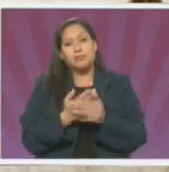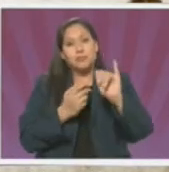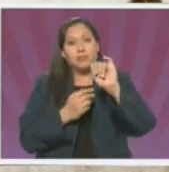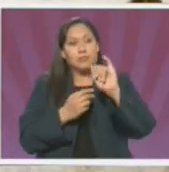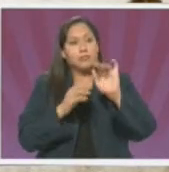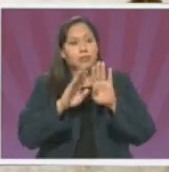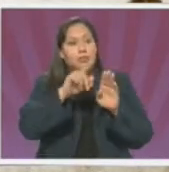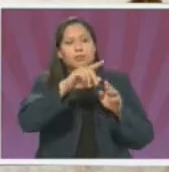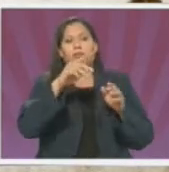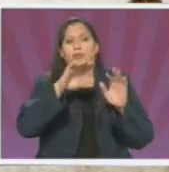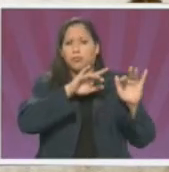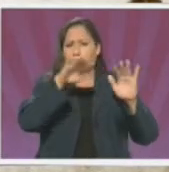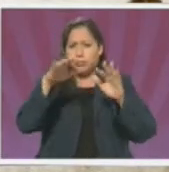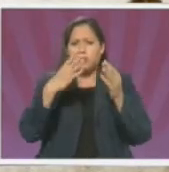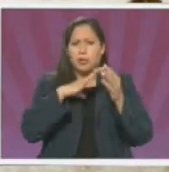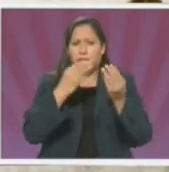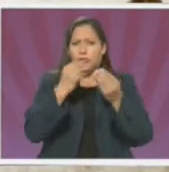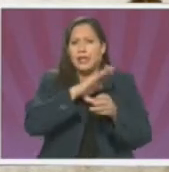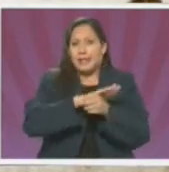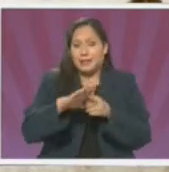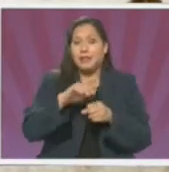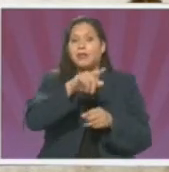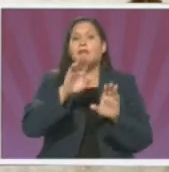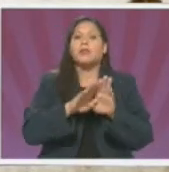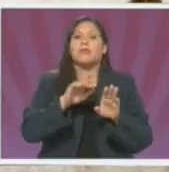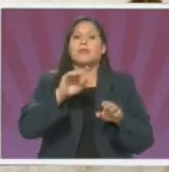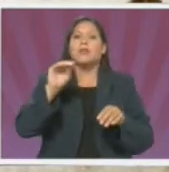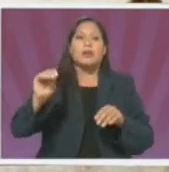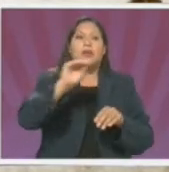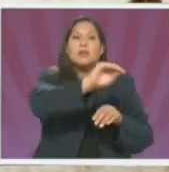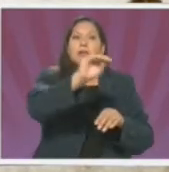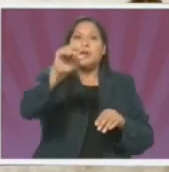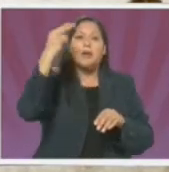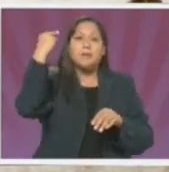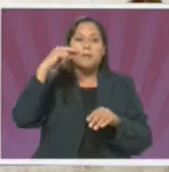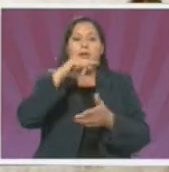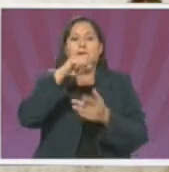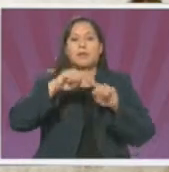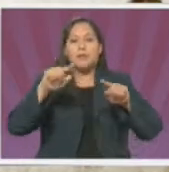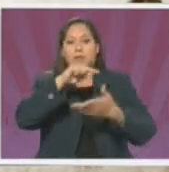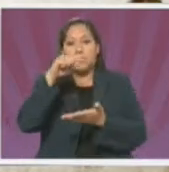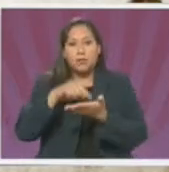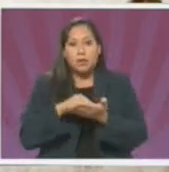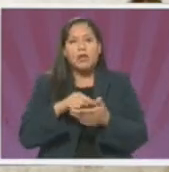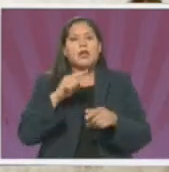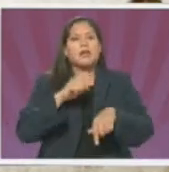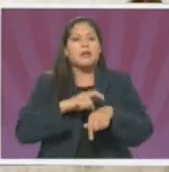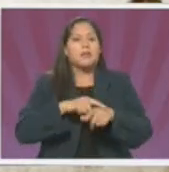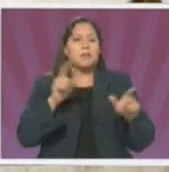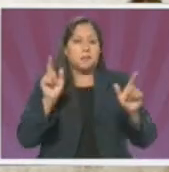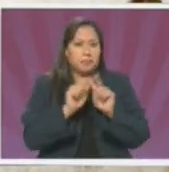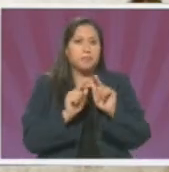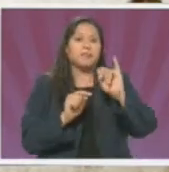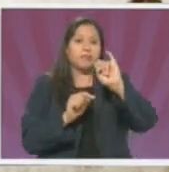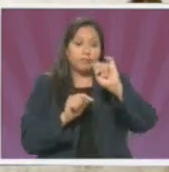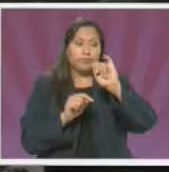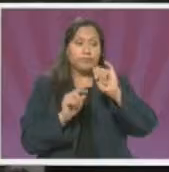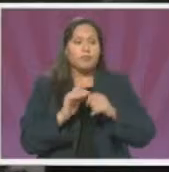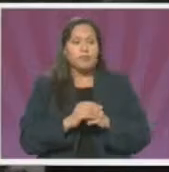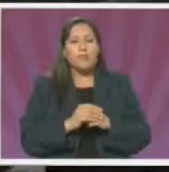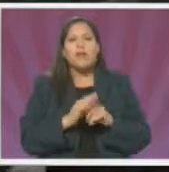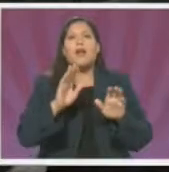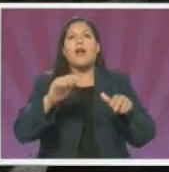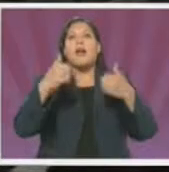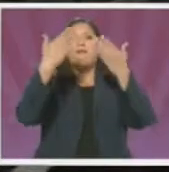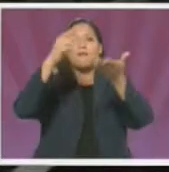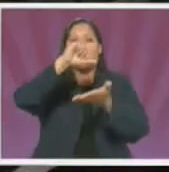que están céntricos, ¿no? Así es. Porque realmente te puedes trasladar a diferentes puntos de la Ciudad de México en tiempos muy cortos, ¿no? Sí, está